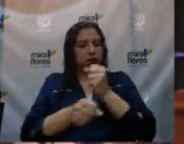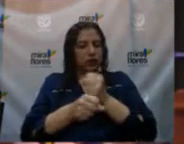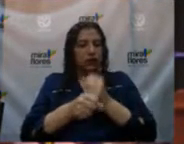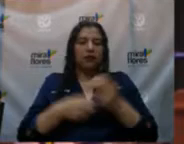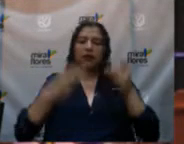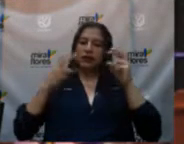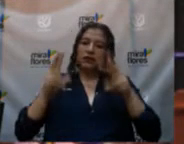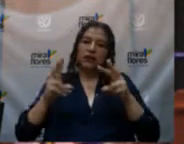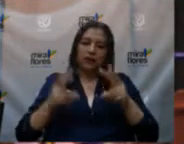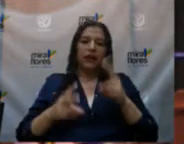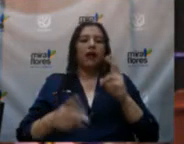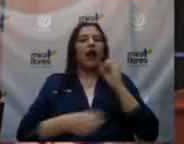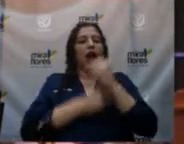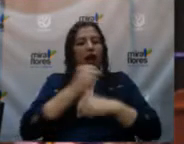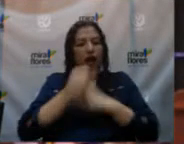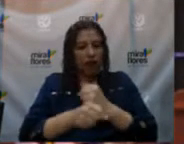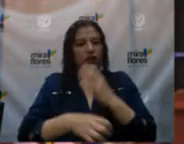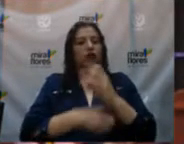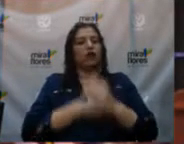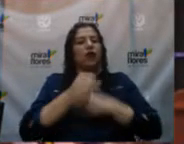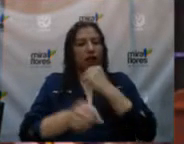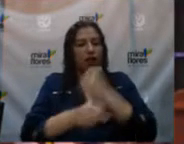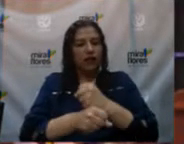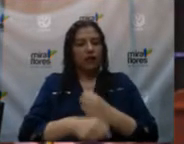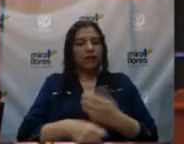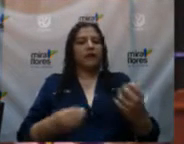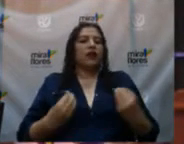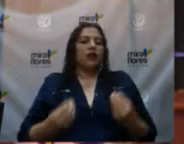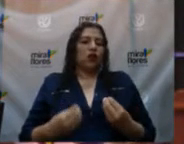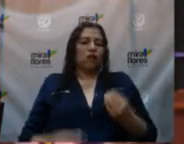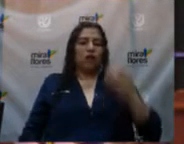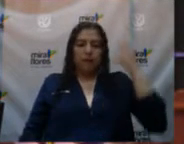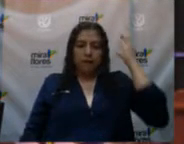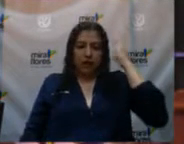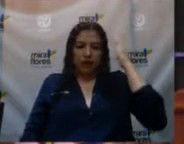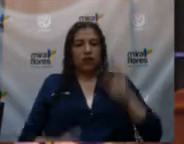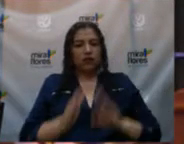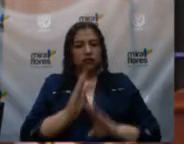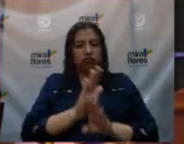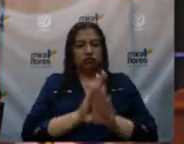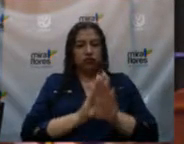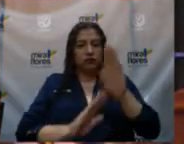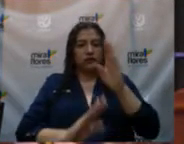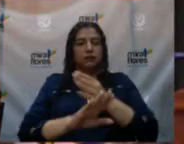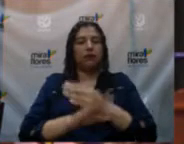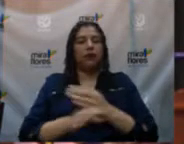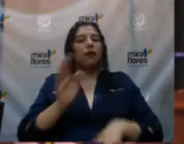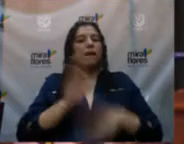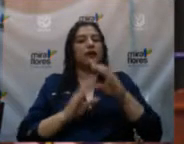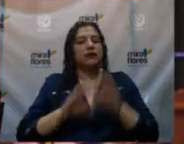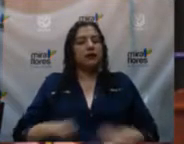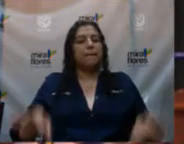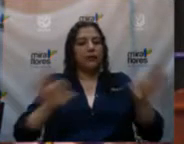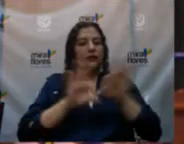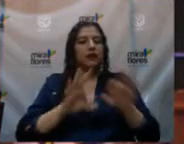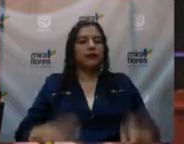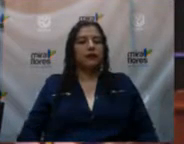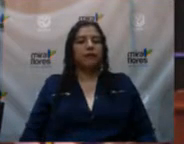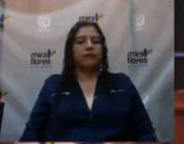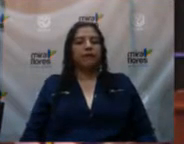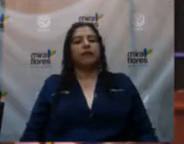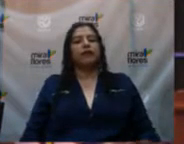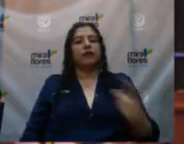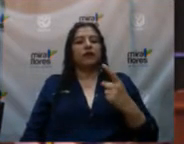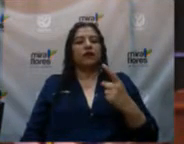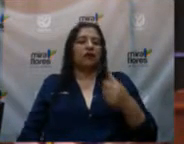ve año tras año, se ve cómo Miraflores crece, se desarrolla, pero lo más importante del distrito son